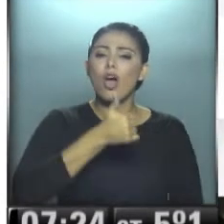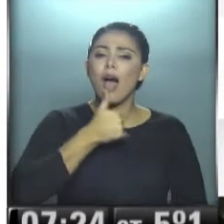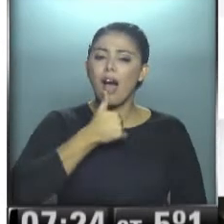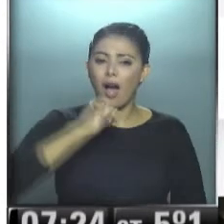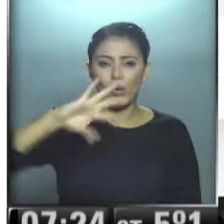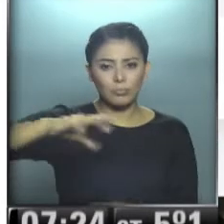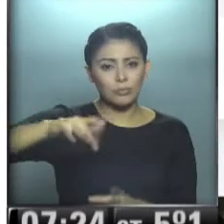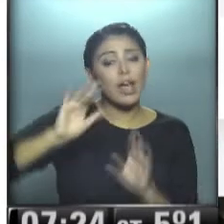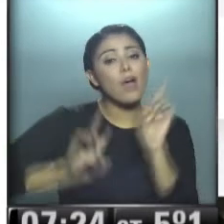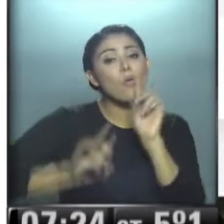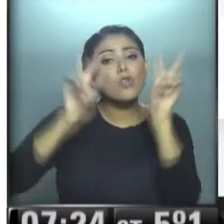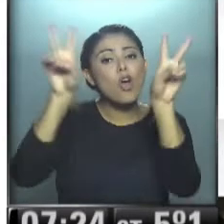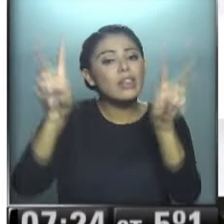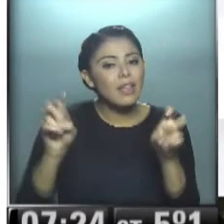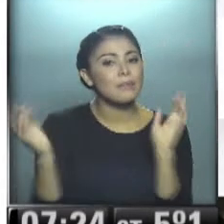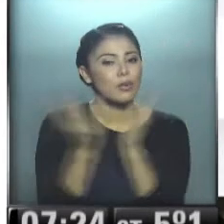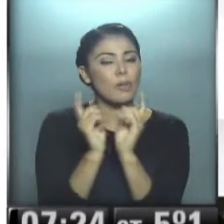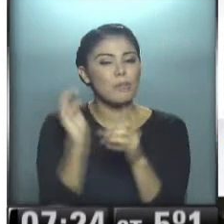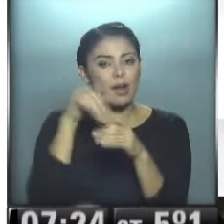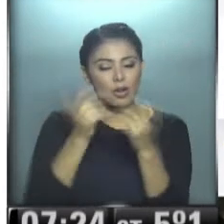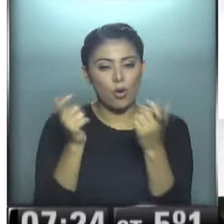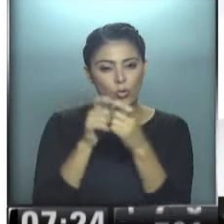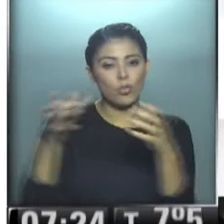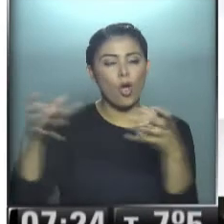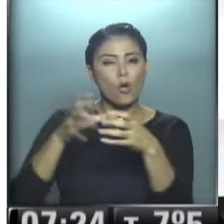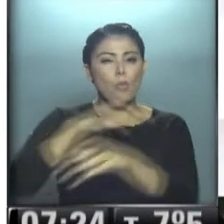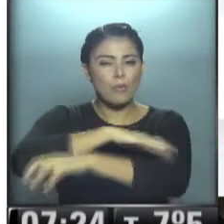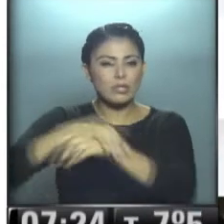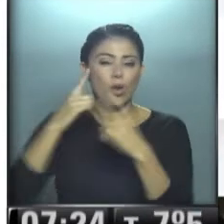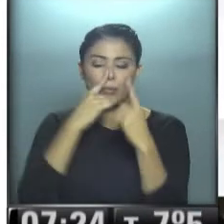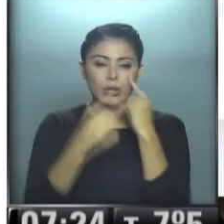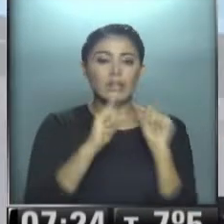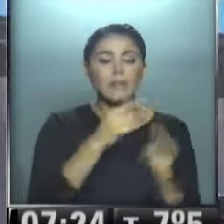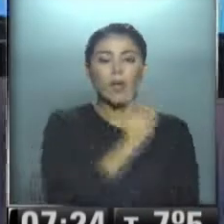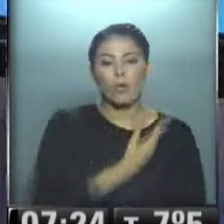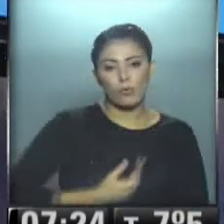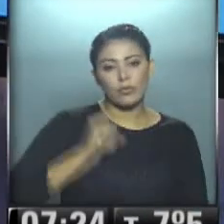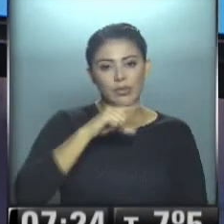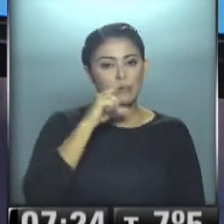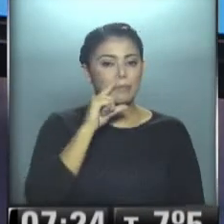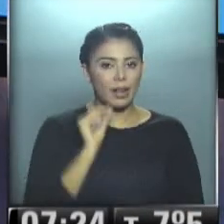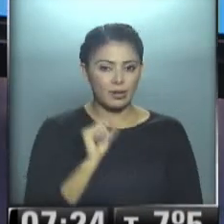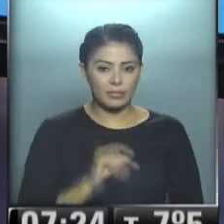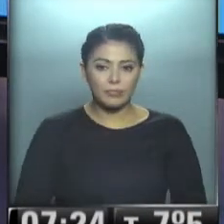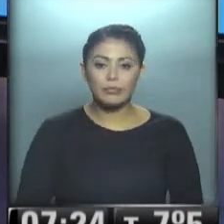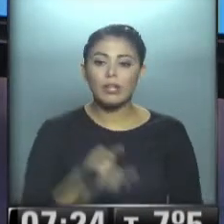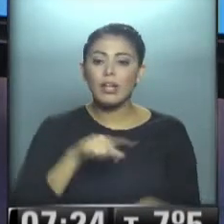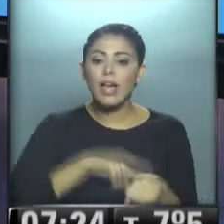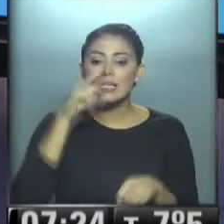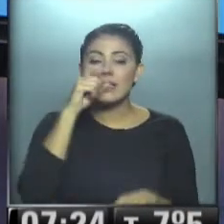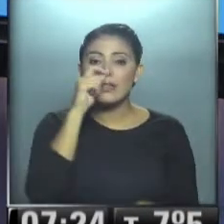alguno de los temas que se analizaron en esta reunión entre la corriente ligera y los funcionarios del gobierno de la ciudad de buenos aires-